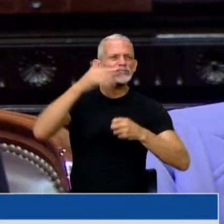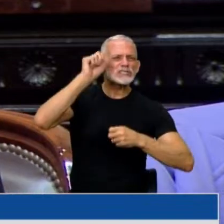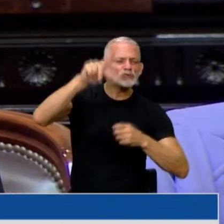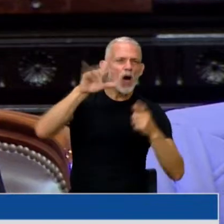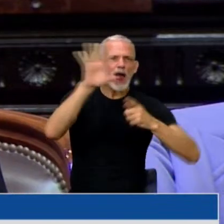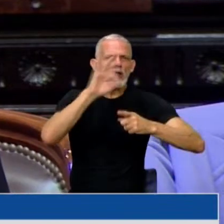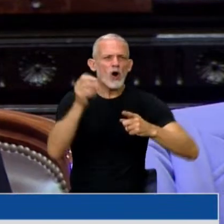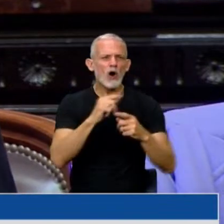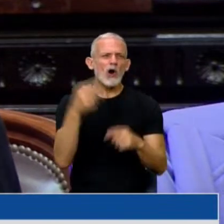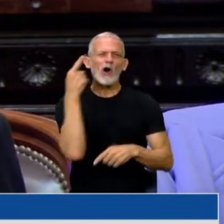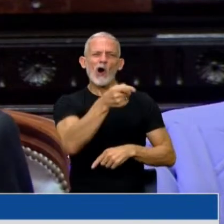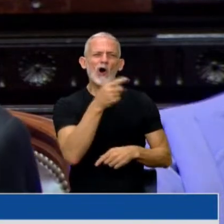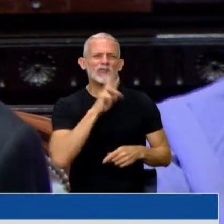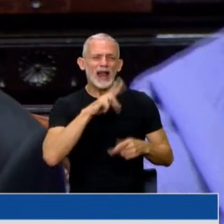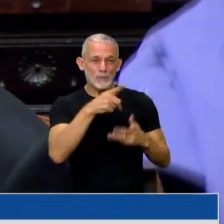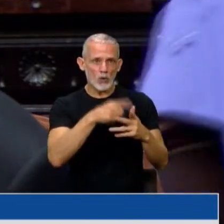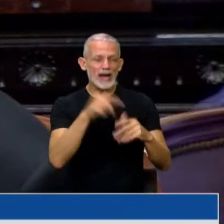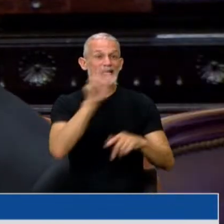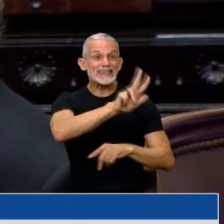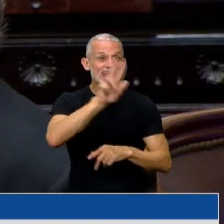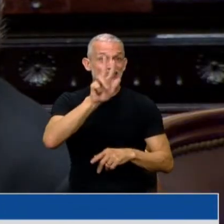o misóginos. Un